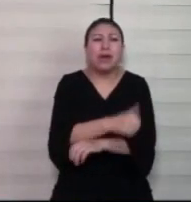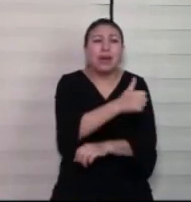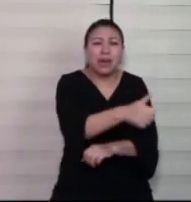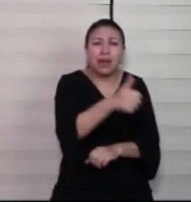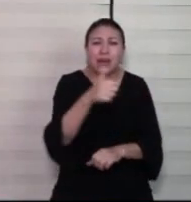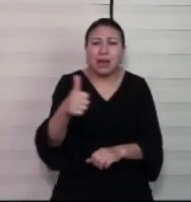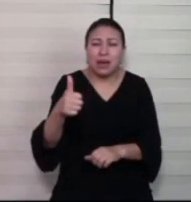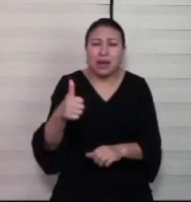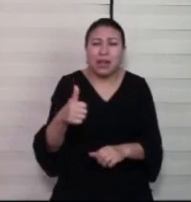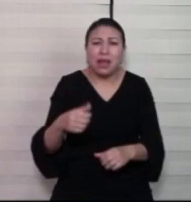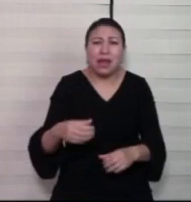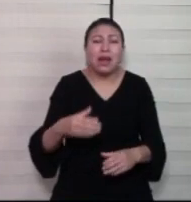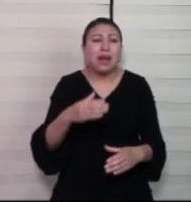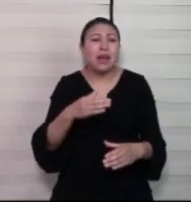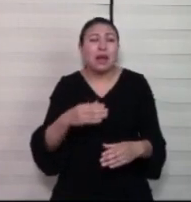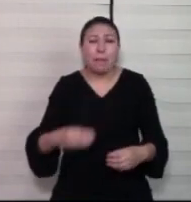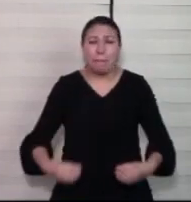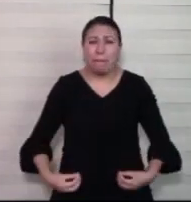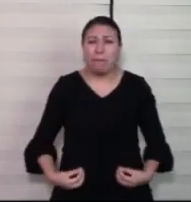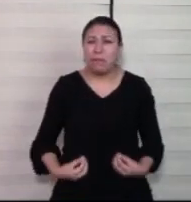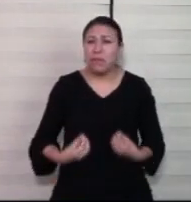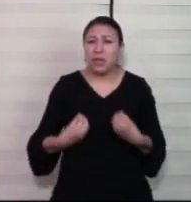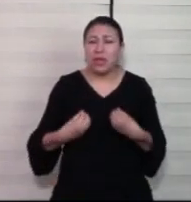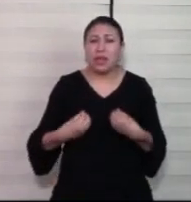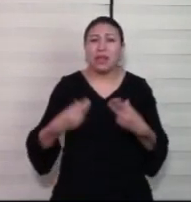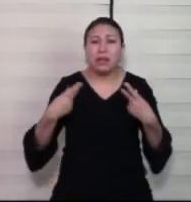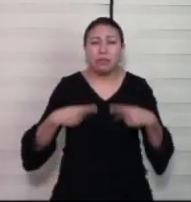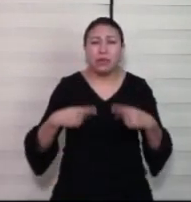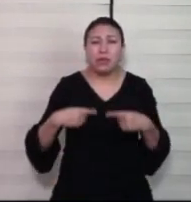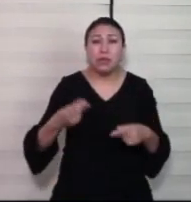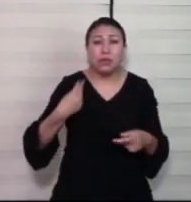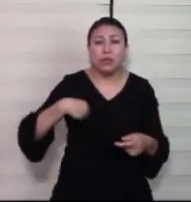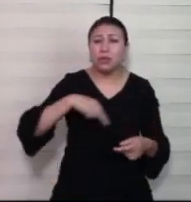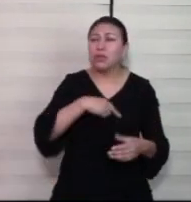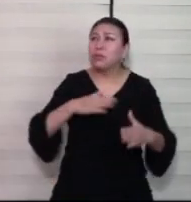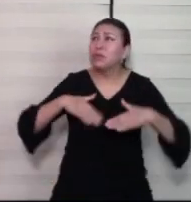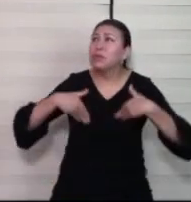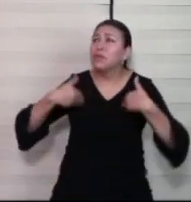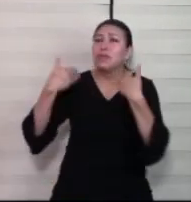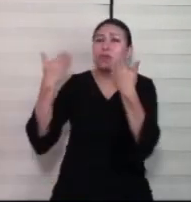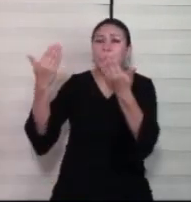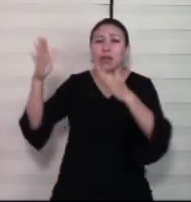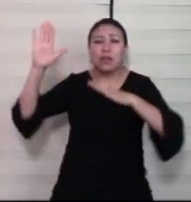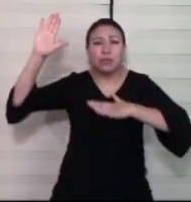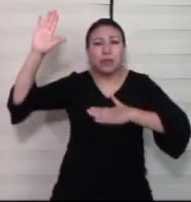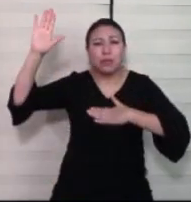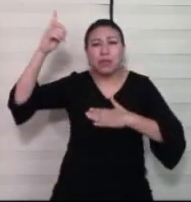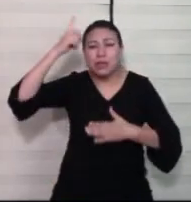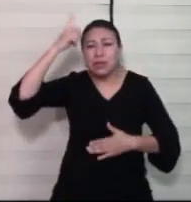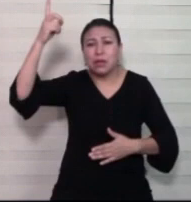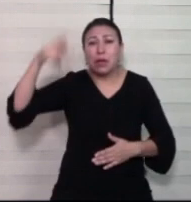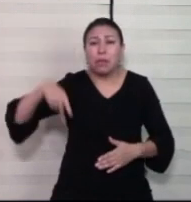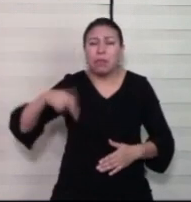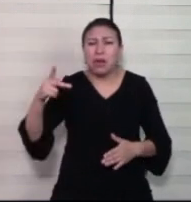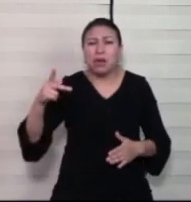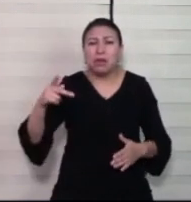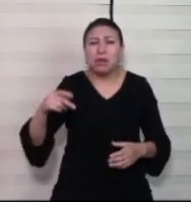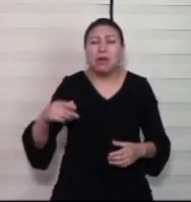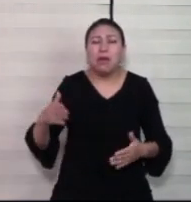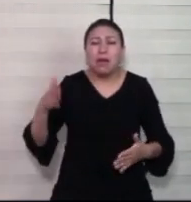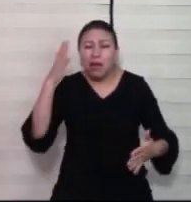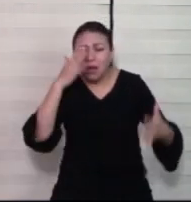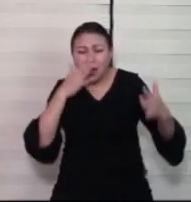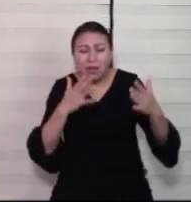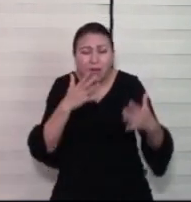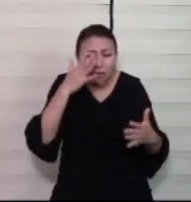hombre. Hemos confiado en las promesas de Dios, pero la confusión continúa.